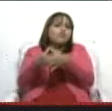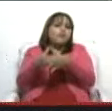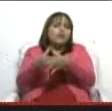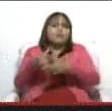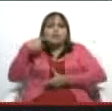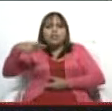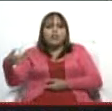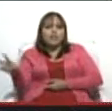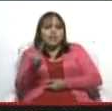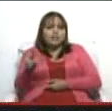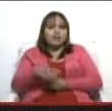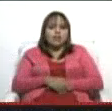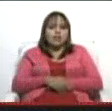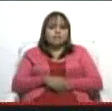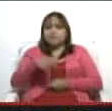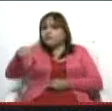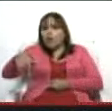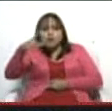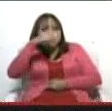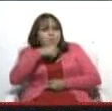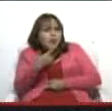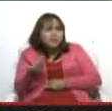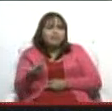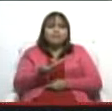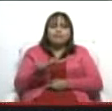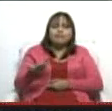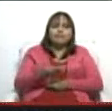Venezuela, no estamos aquí para estar